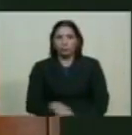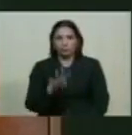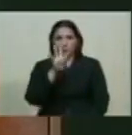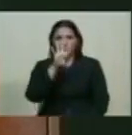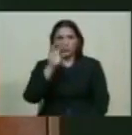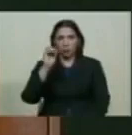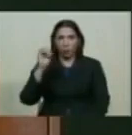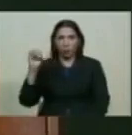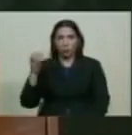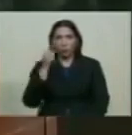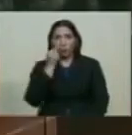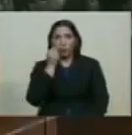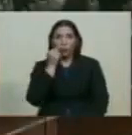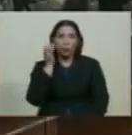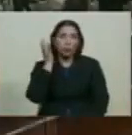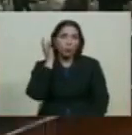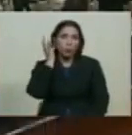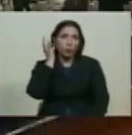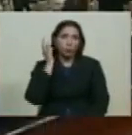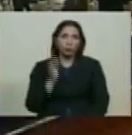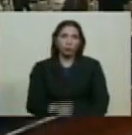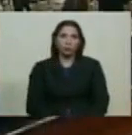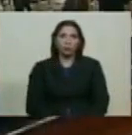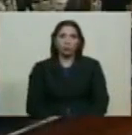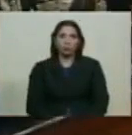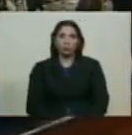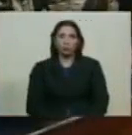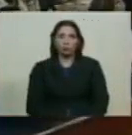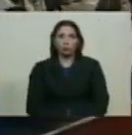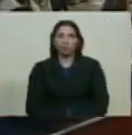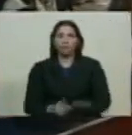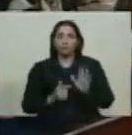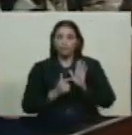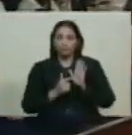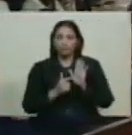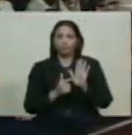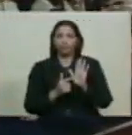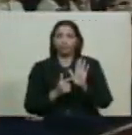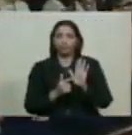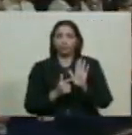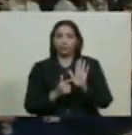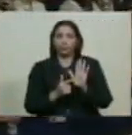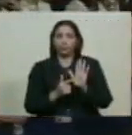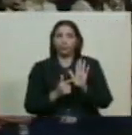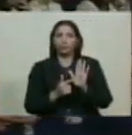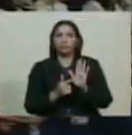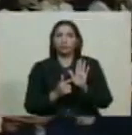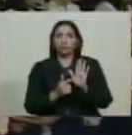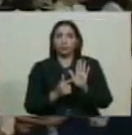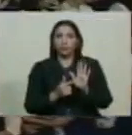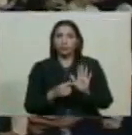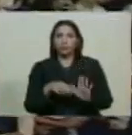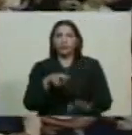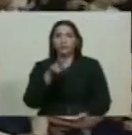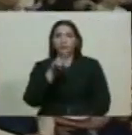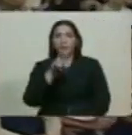y muchachas que representan, más bien diría, a los